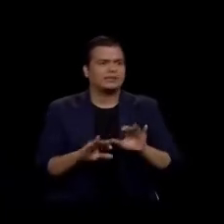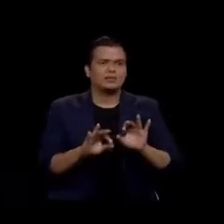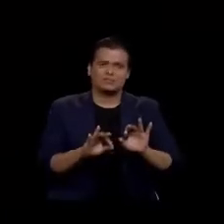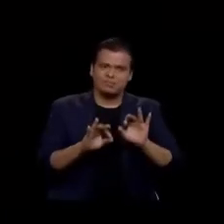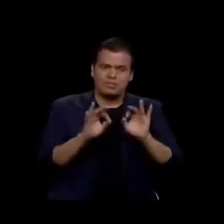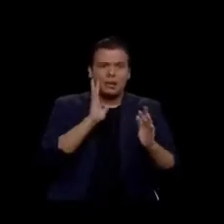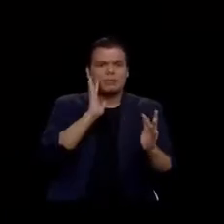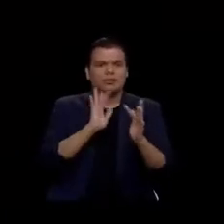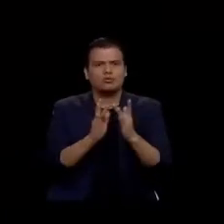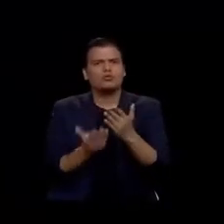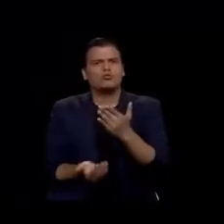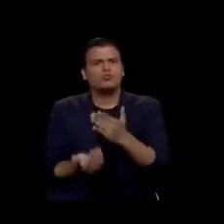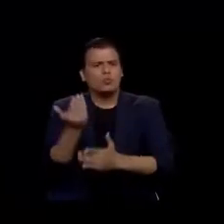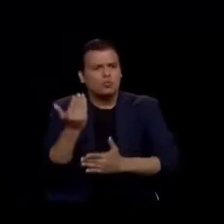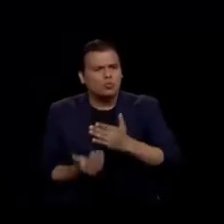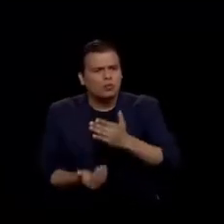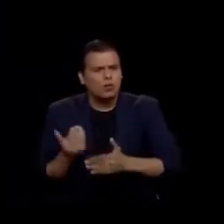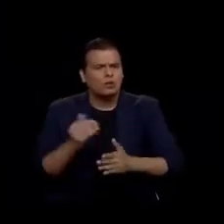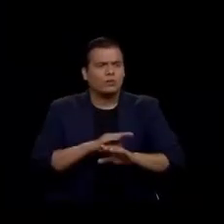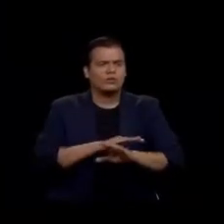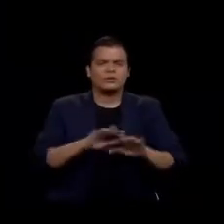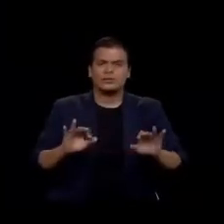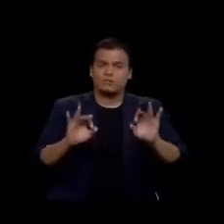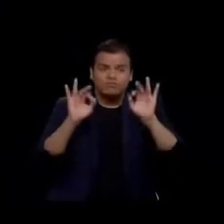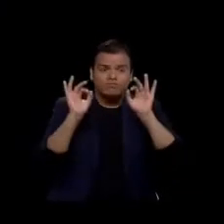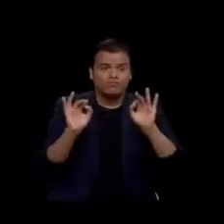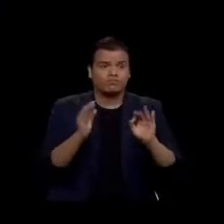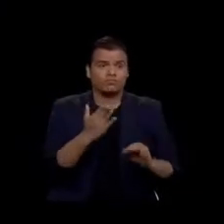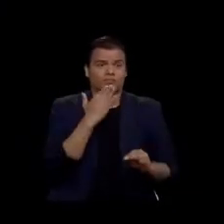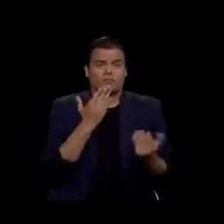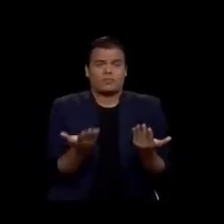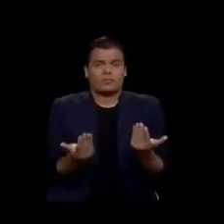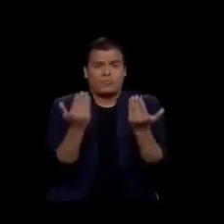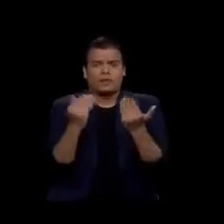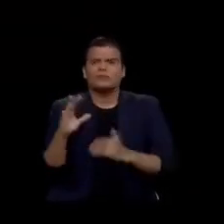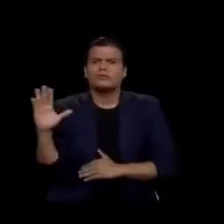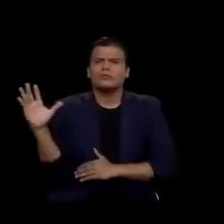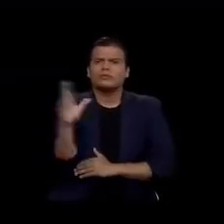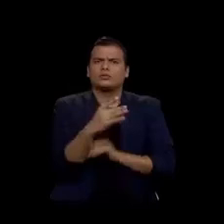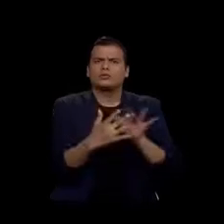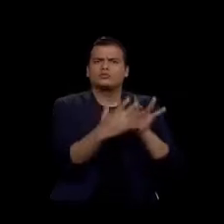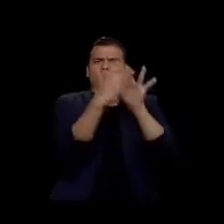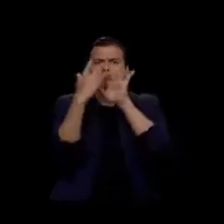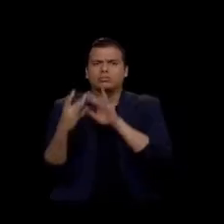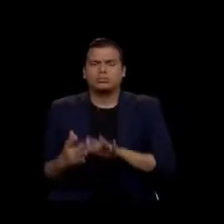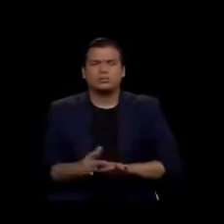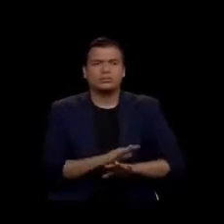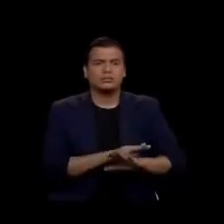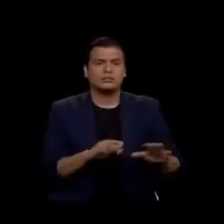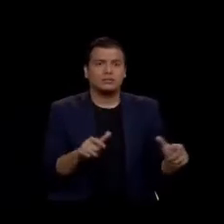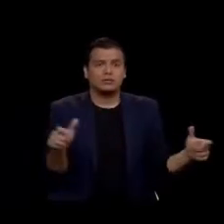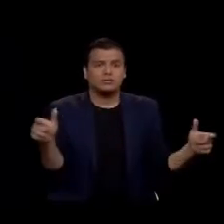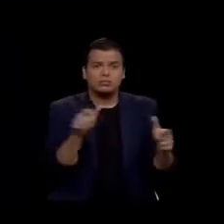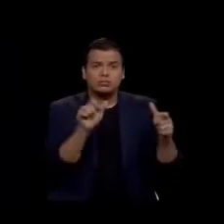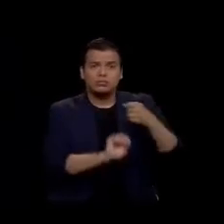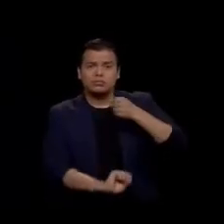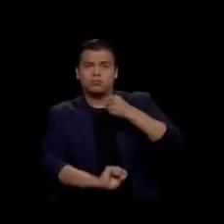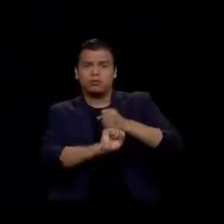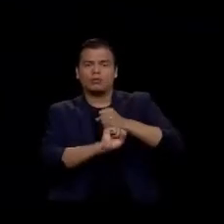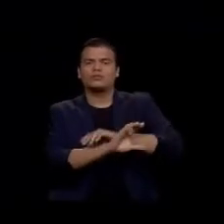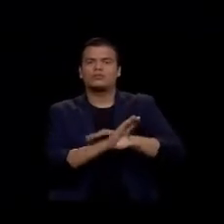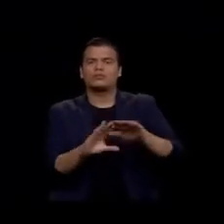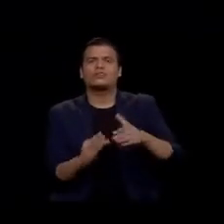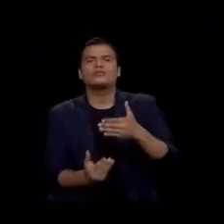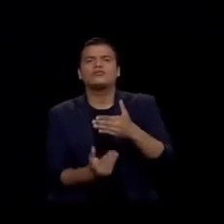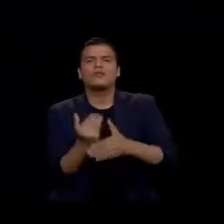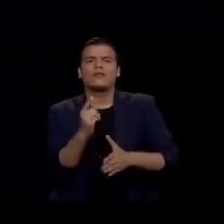jurídico moderno, un marco jurídico de verdad que nos permite conectar a los colombianos. Gracias al apoyo del Congreso tenemos una ley nueva a la cual